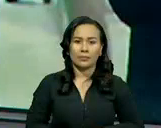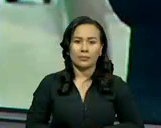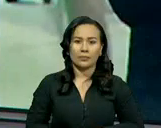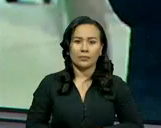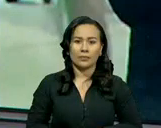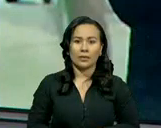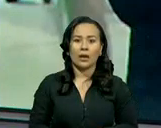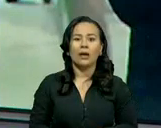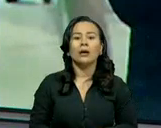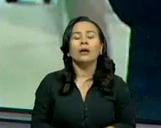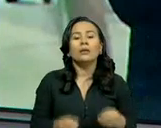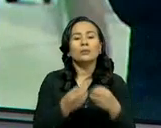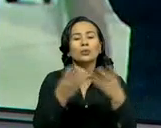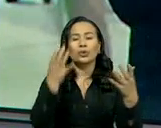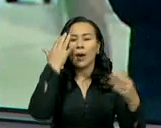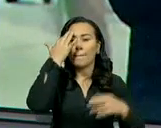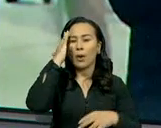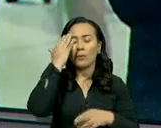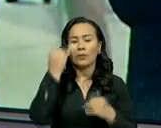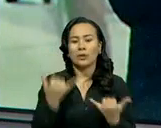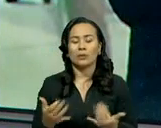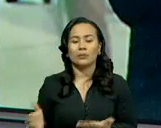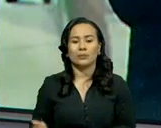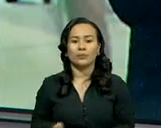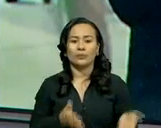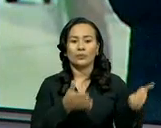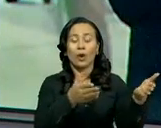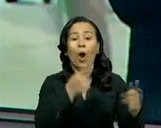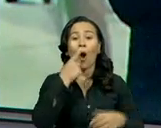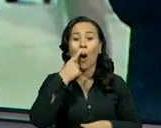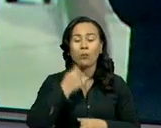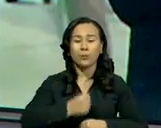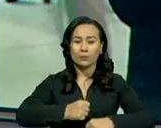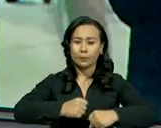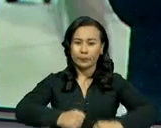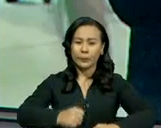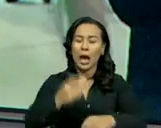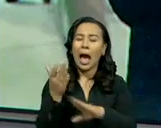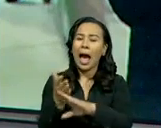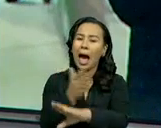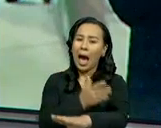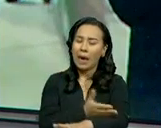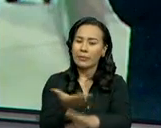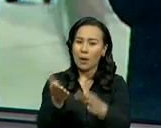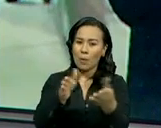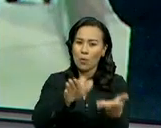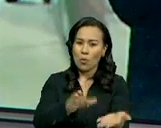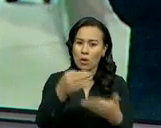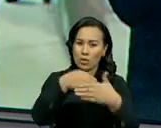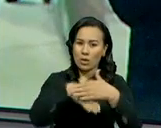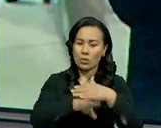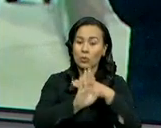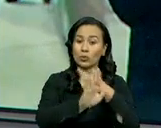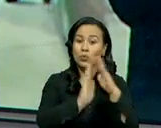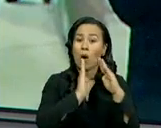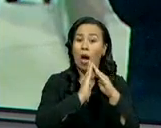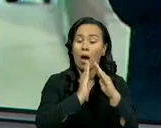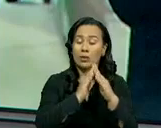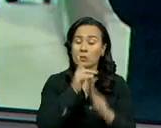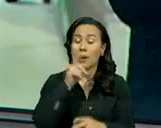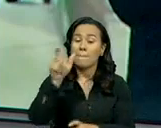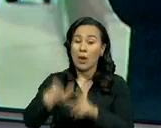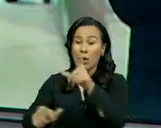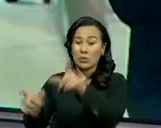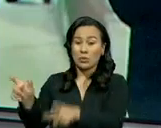En medio de la consternación, fue sepultado el cuerpo del funcionario judicial, quien fue hallado muerto en el interior de su vivienda. La Policía